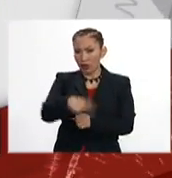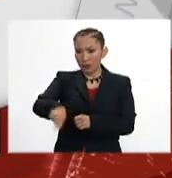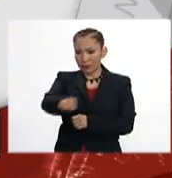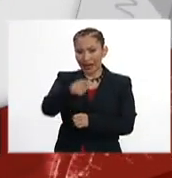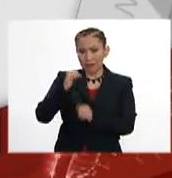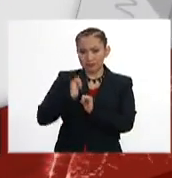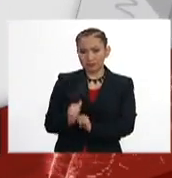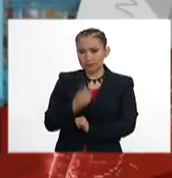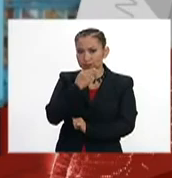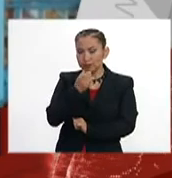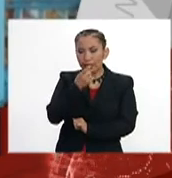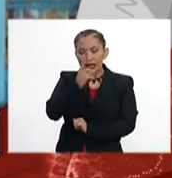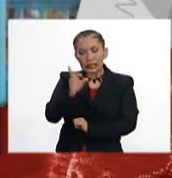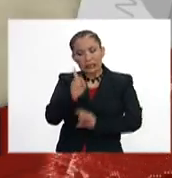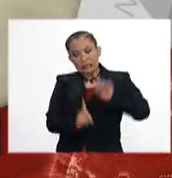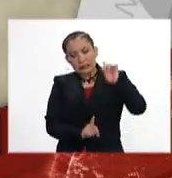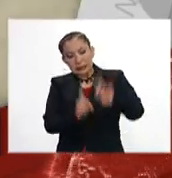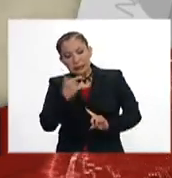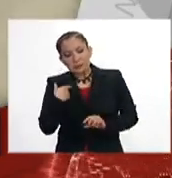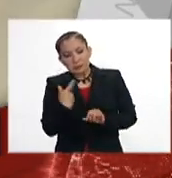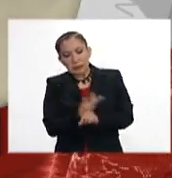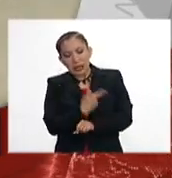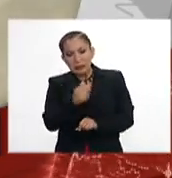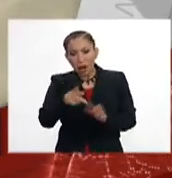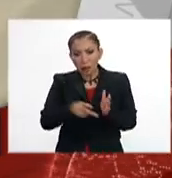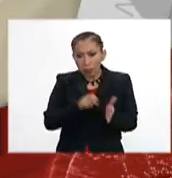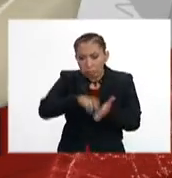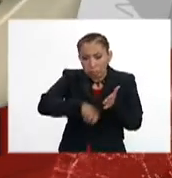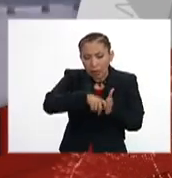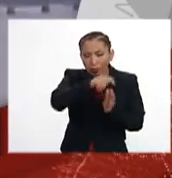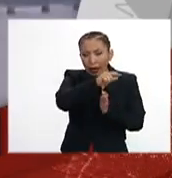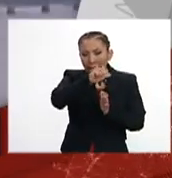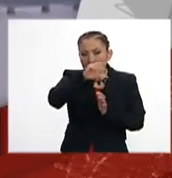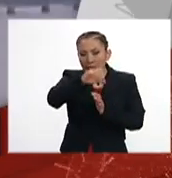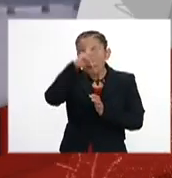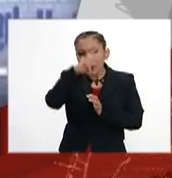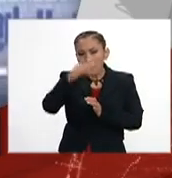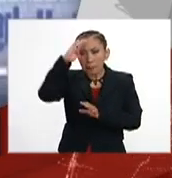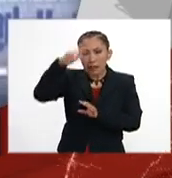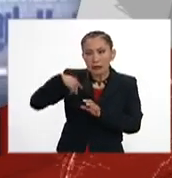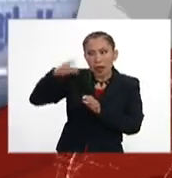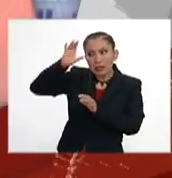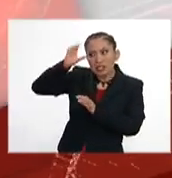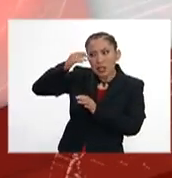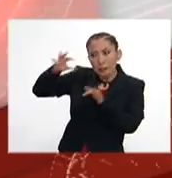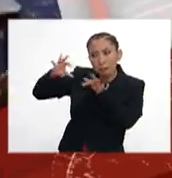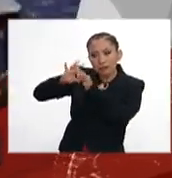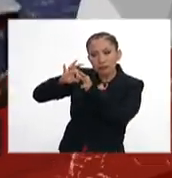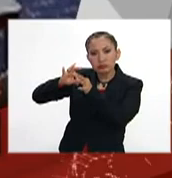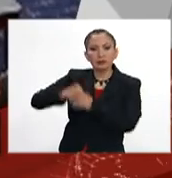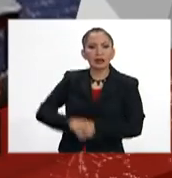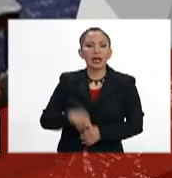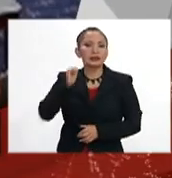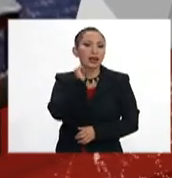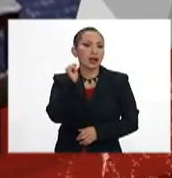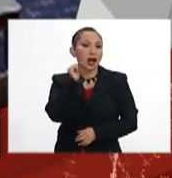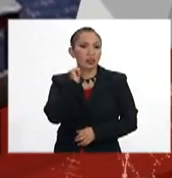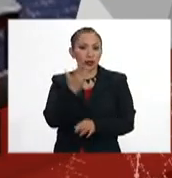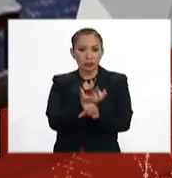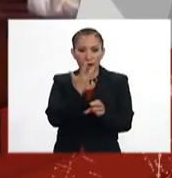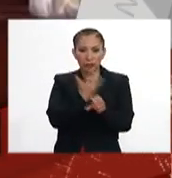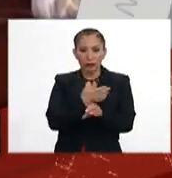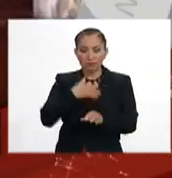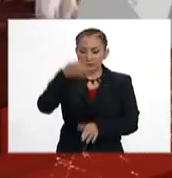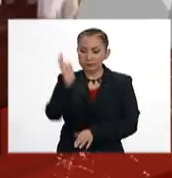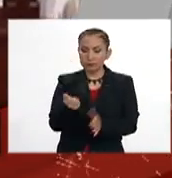Ildefonso Guajardo, dice que ante la incertidumbre de la renegociación del Telecán, México ya piensa en China. El Senado de Estados